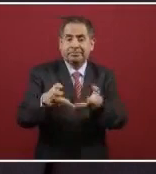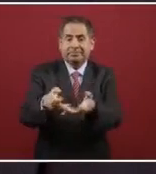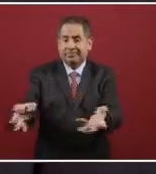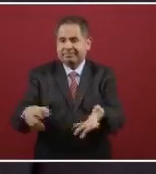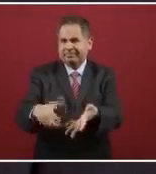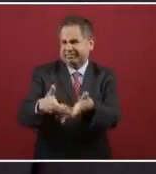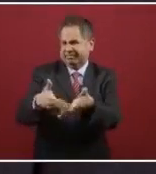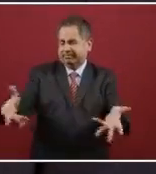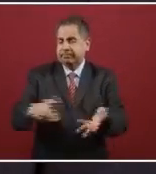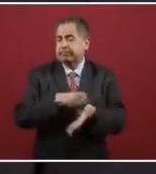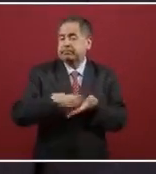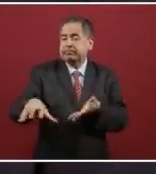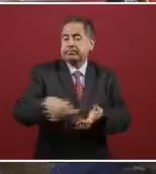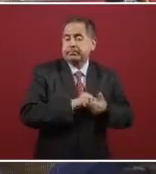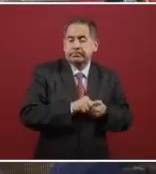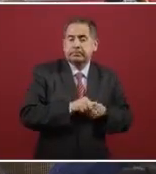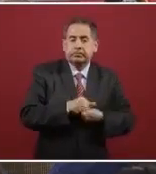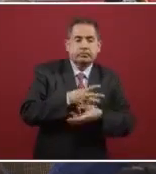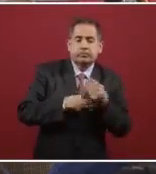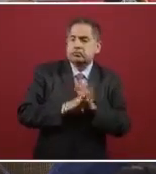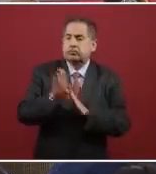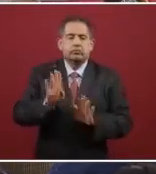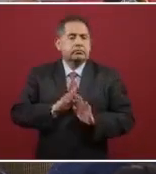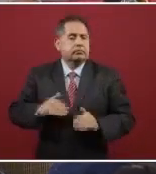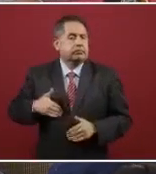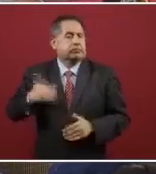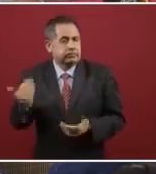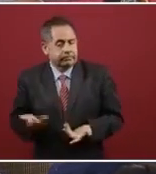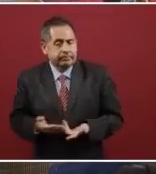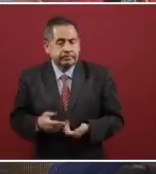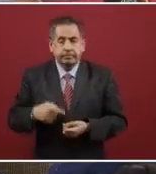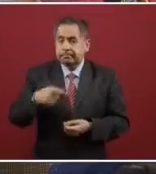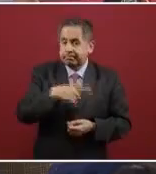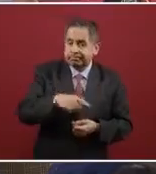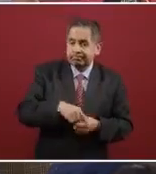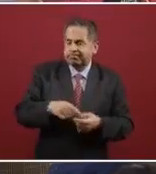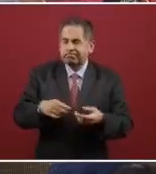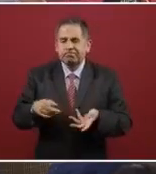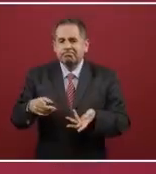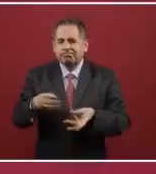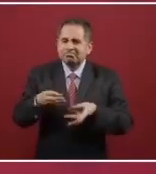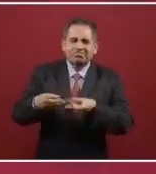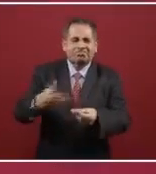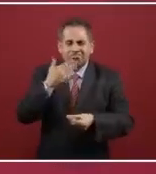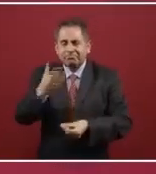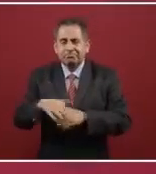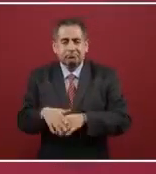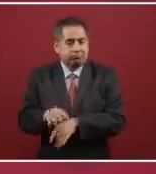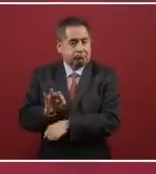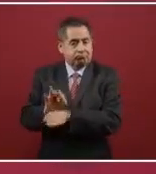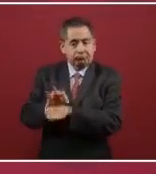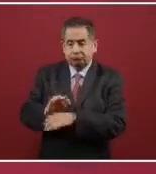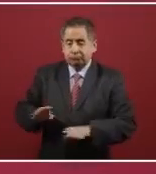terrenos y derrocharon recursos no se benefició en nada.